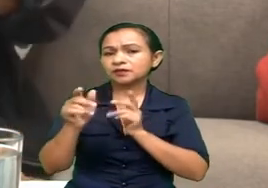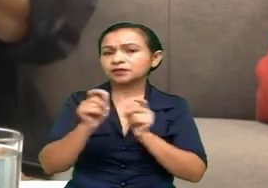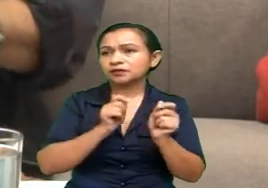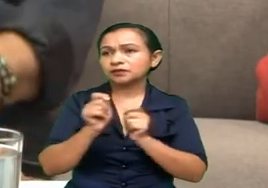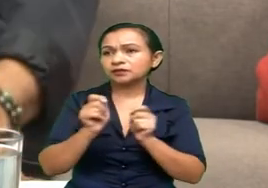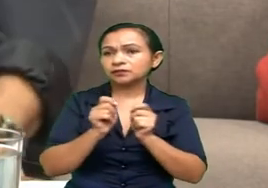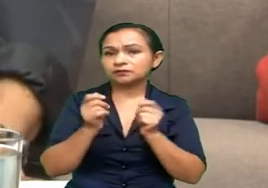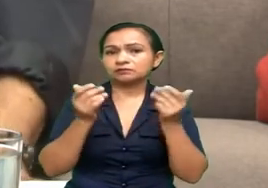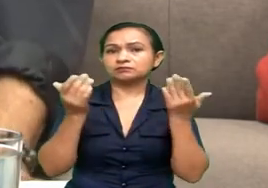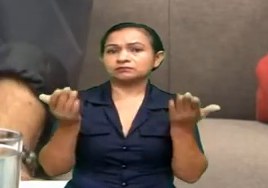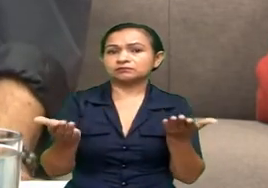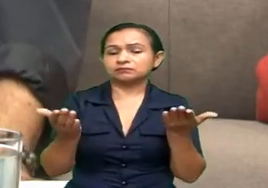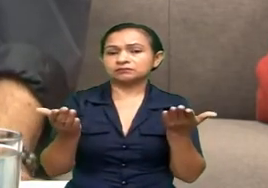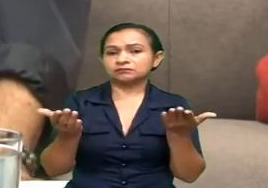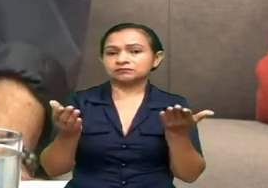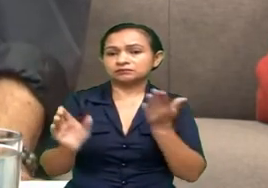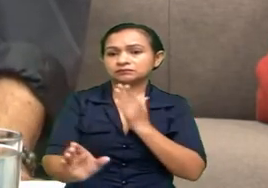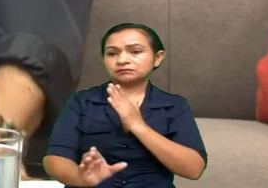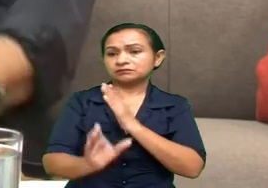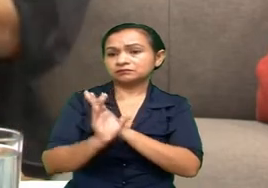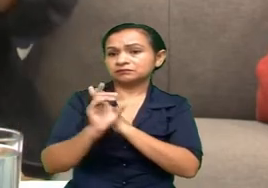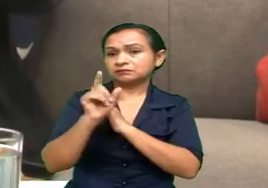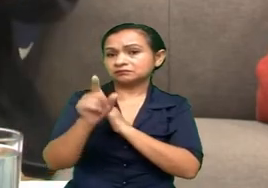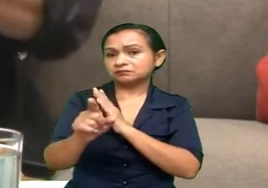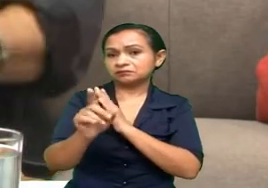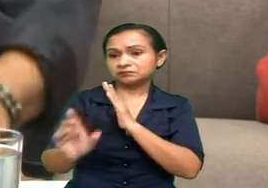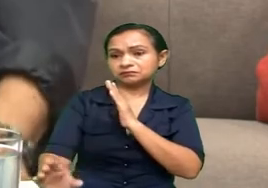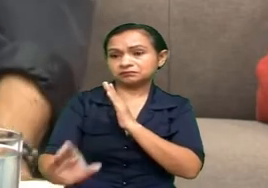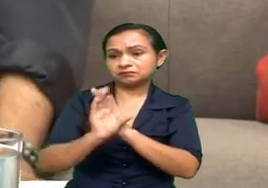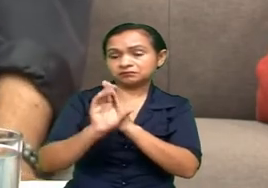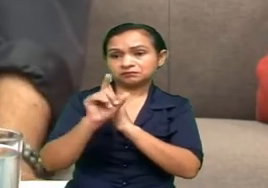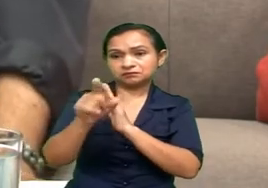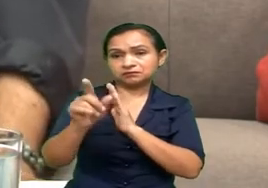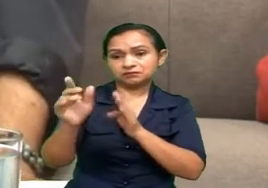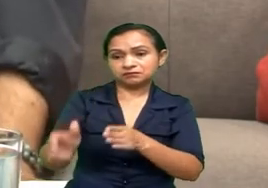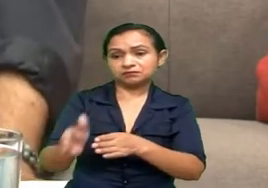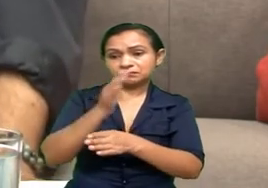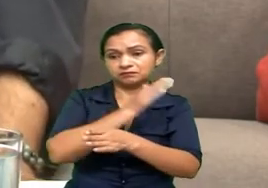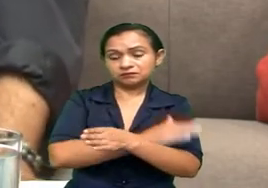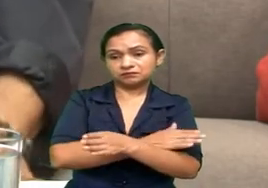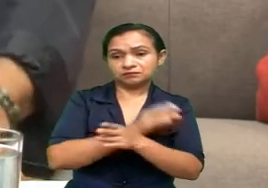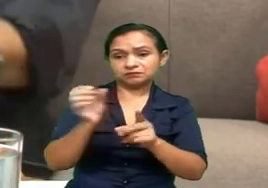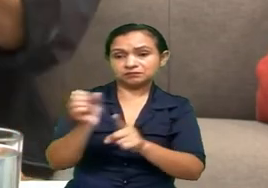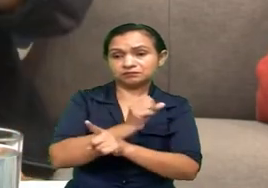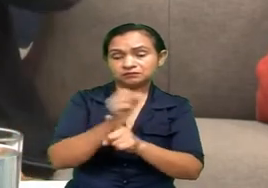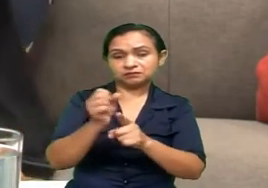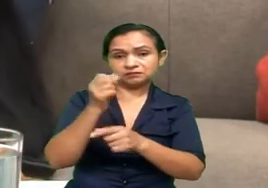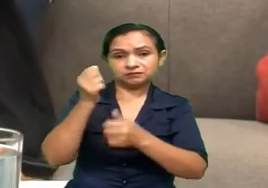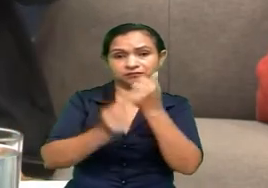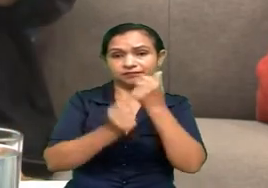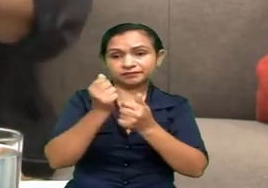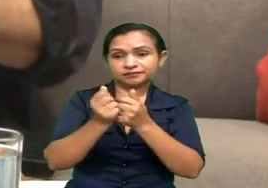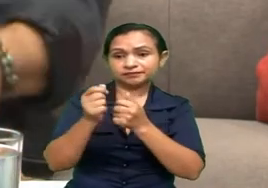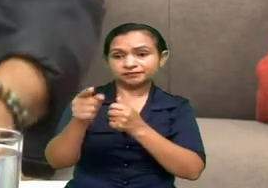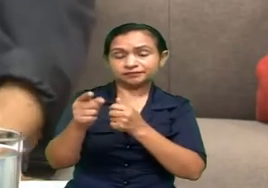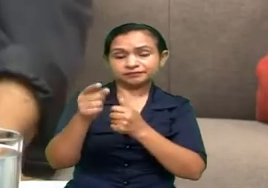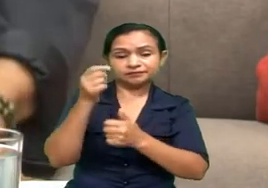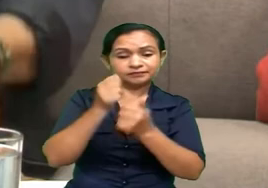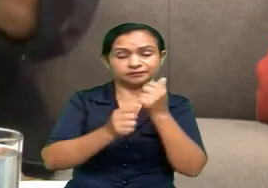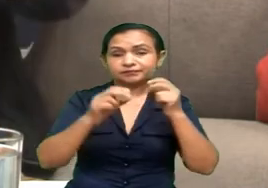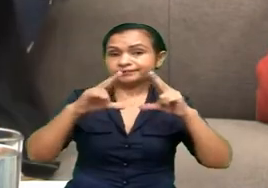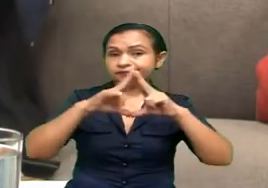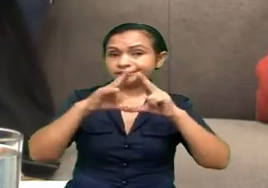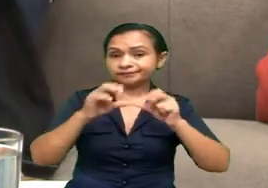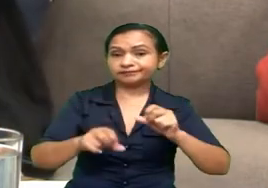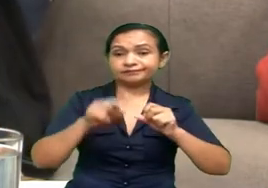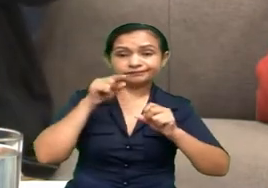los dañaron fueron ellos. Ellos son los que promovieron el golpe fallido. Ellos son los que dañaron el país. Ellos